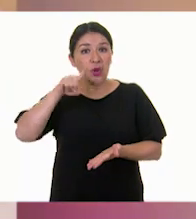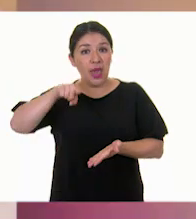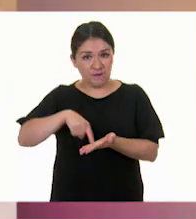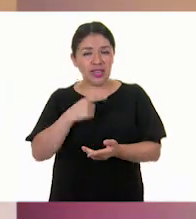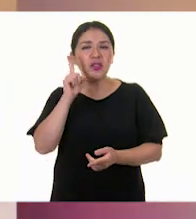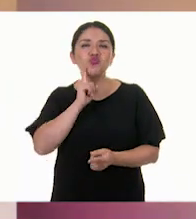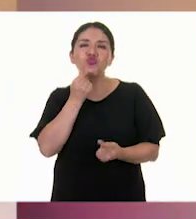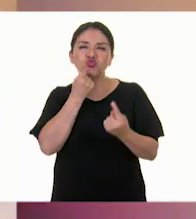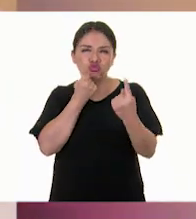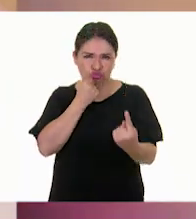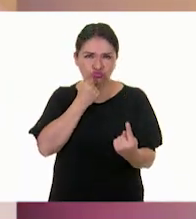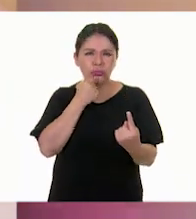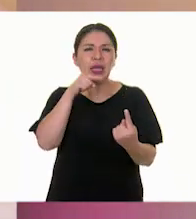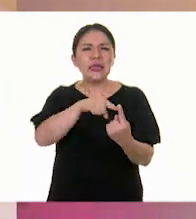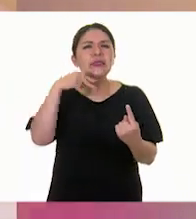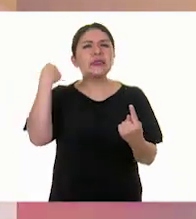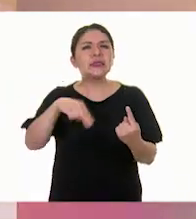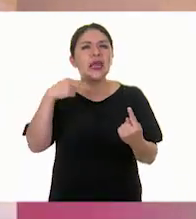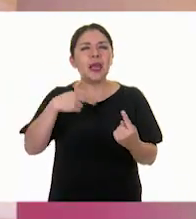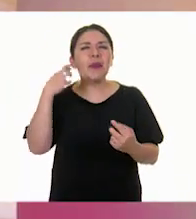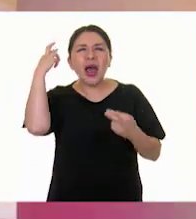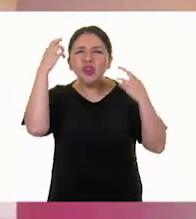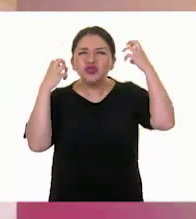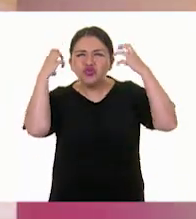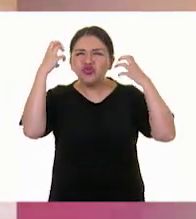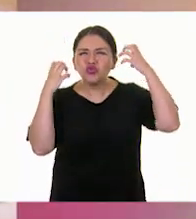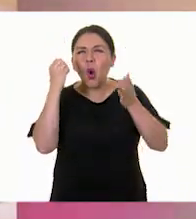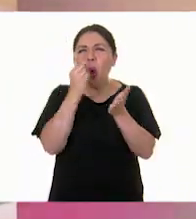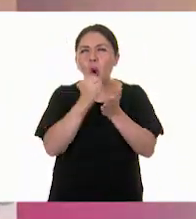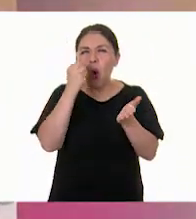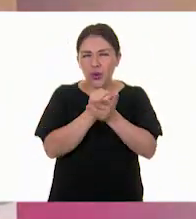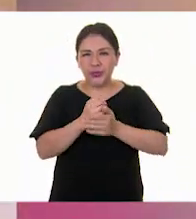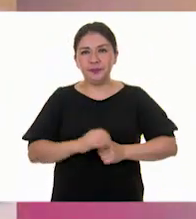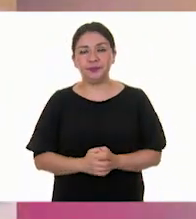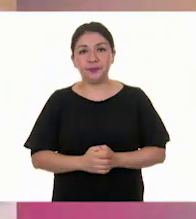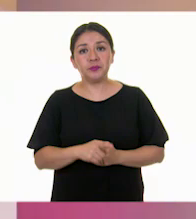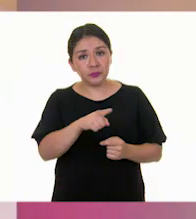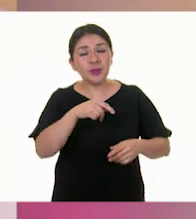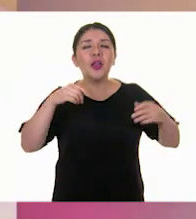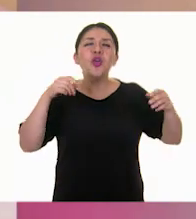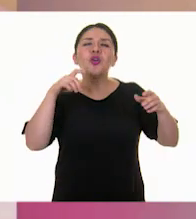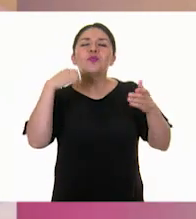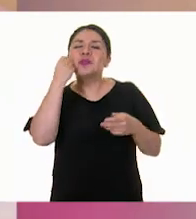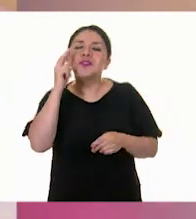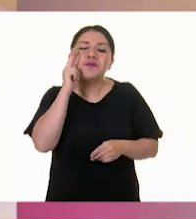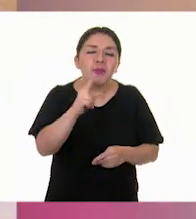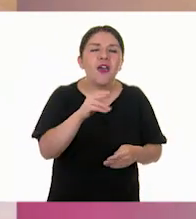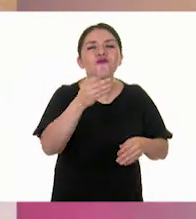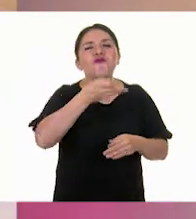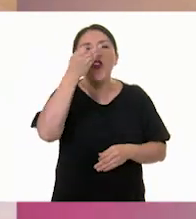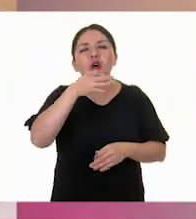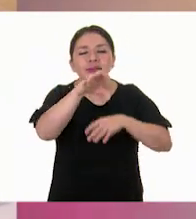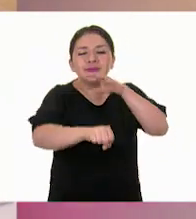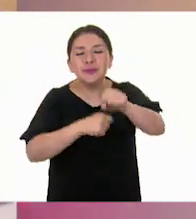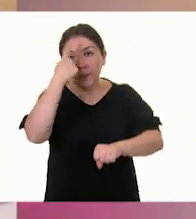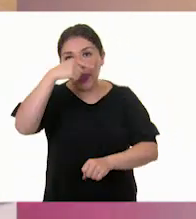una niña que se llamaba Ricitos de Oro. Iba por unas flores para su mamá.